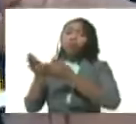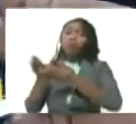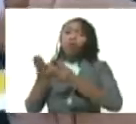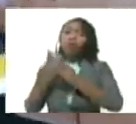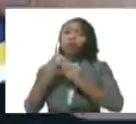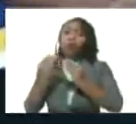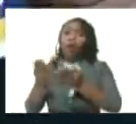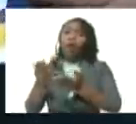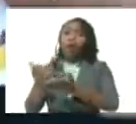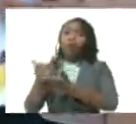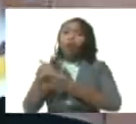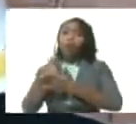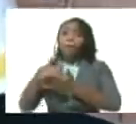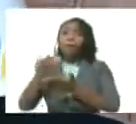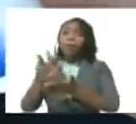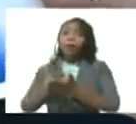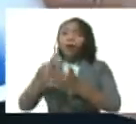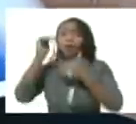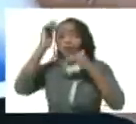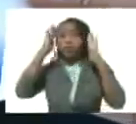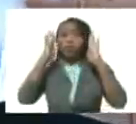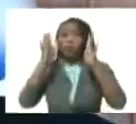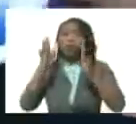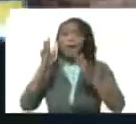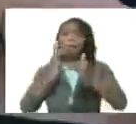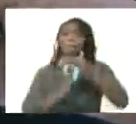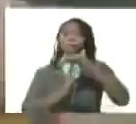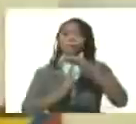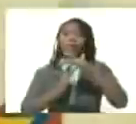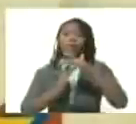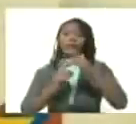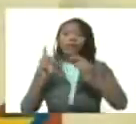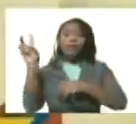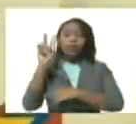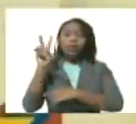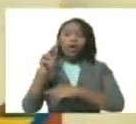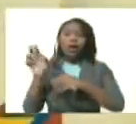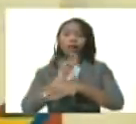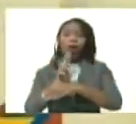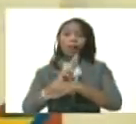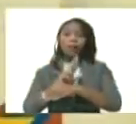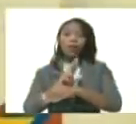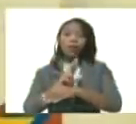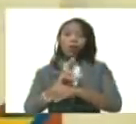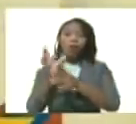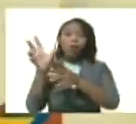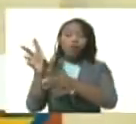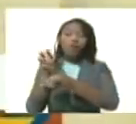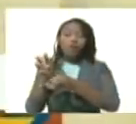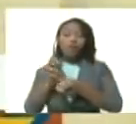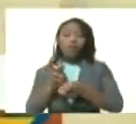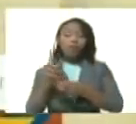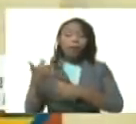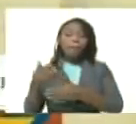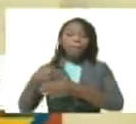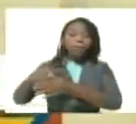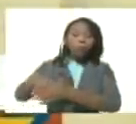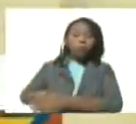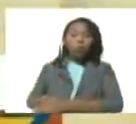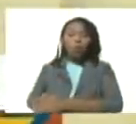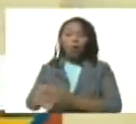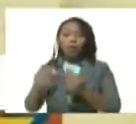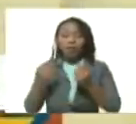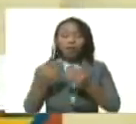toda la ayuda aprobada para atender la crisis migratoria venezolana y pide celeridad en los desembolsos, claro, para su bolsillo, para